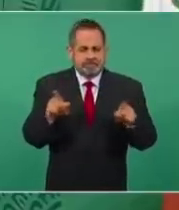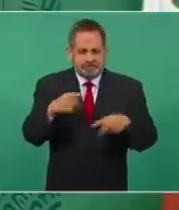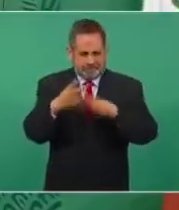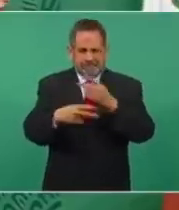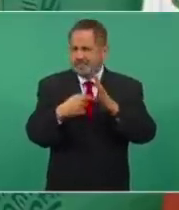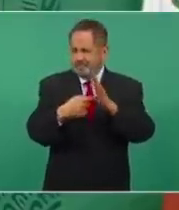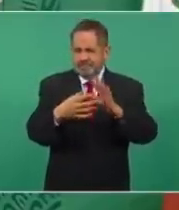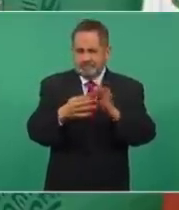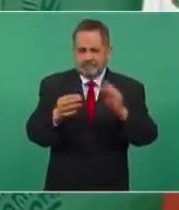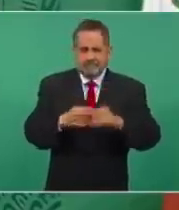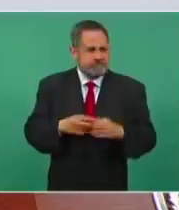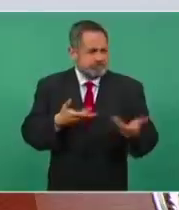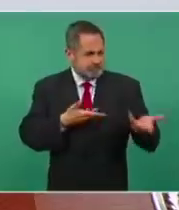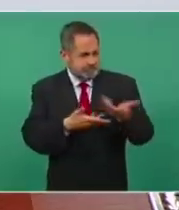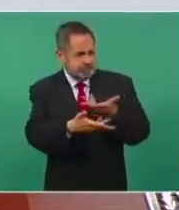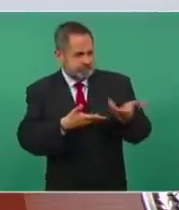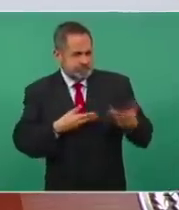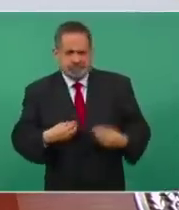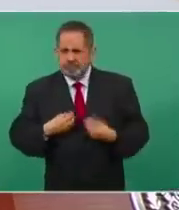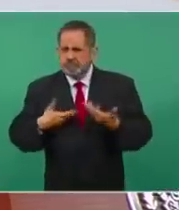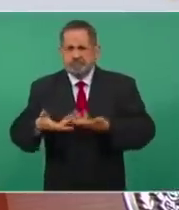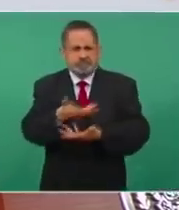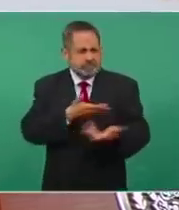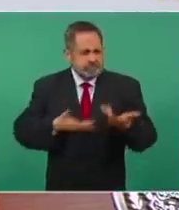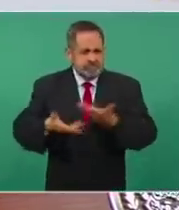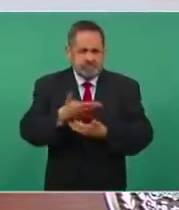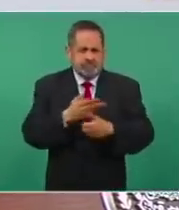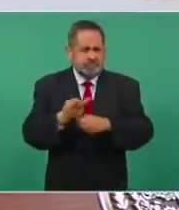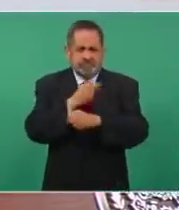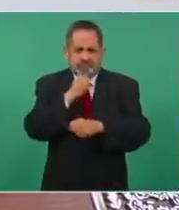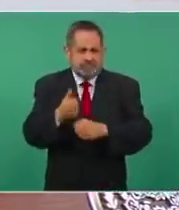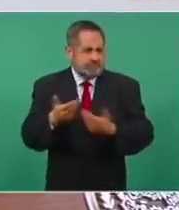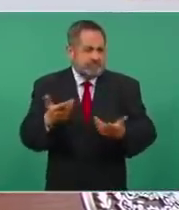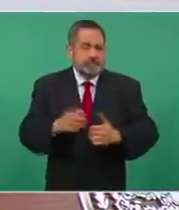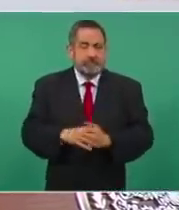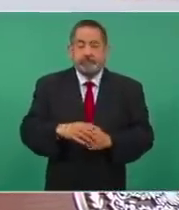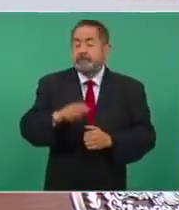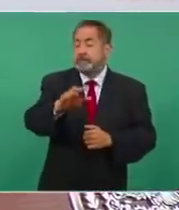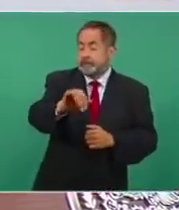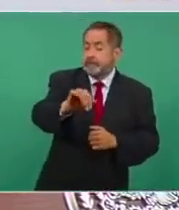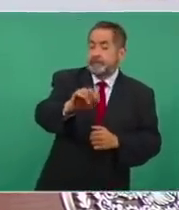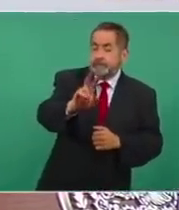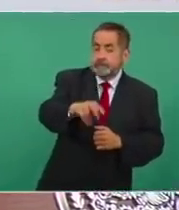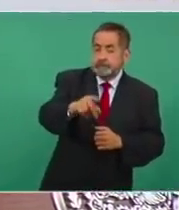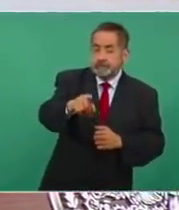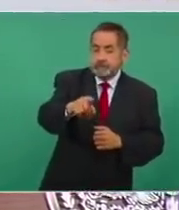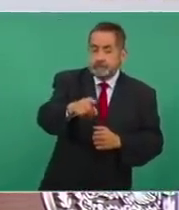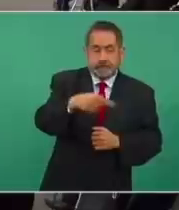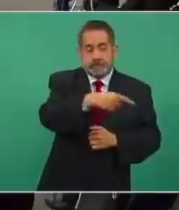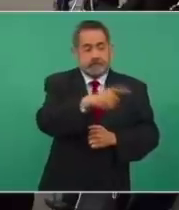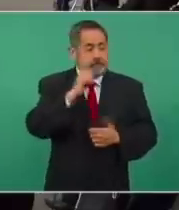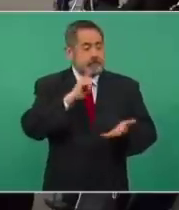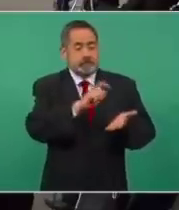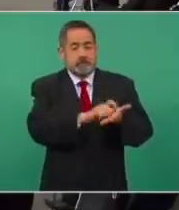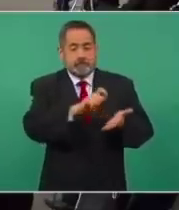Podemos convivir y no pasa. Sí, el de la escritora dice